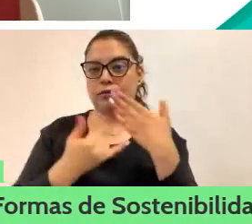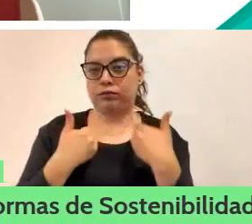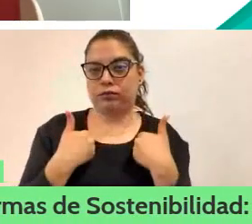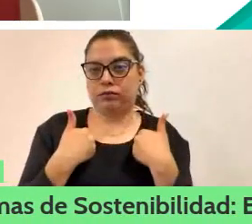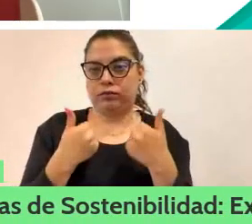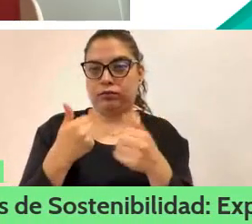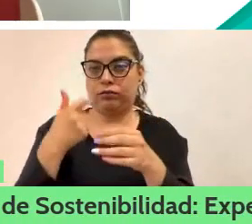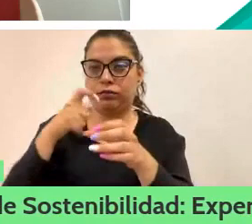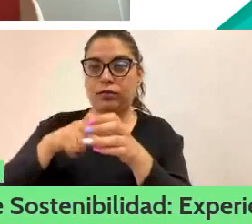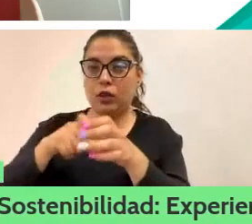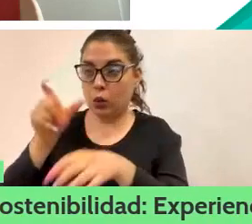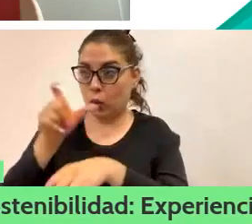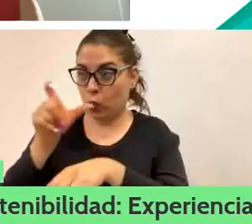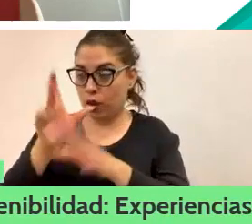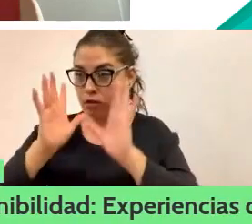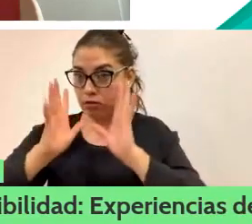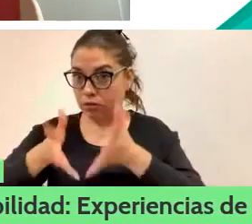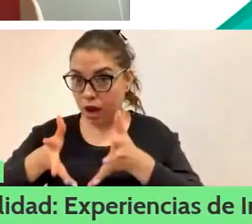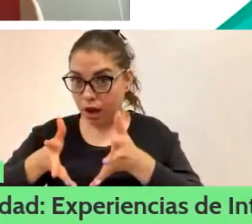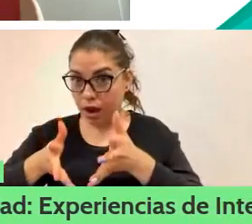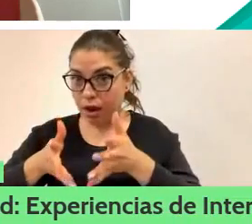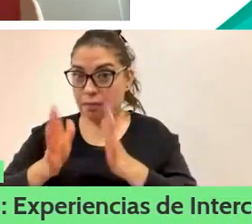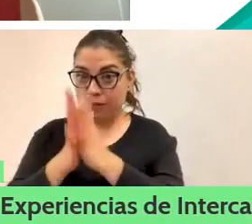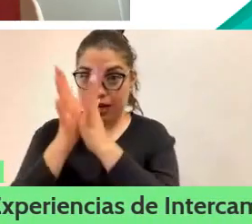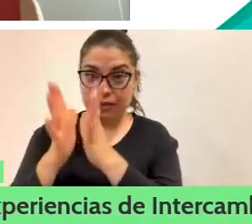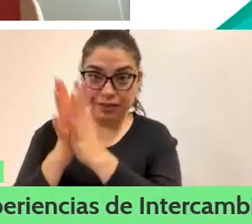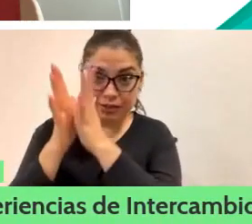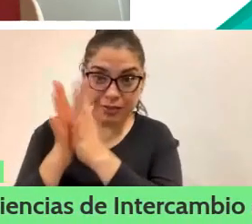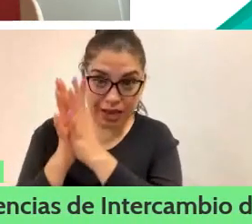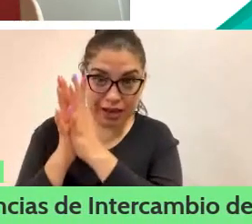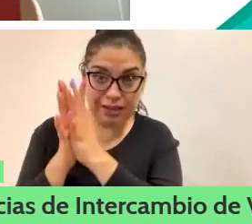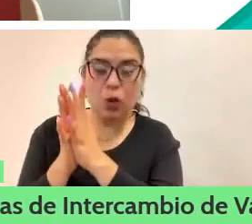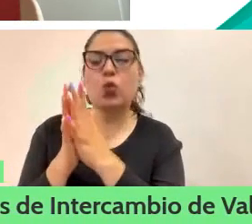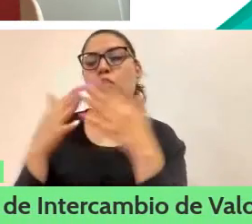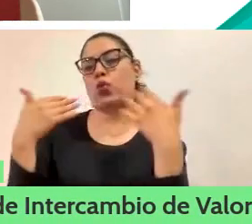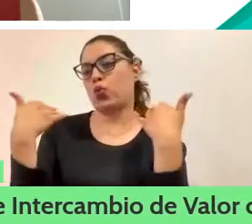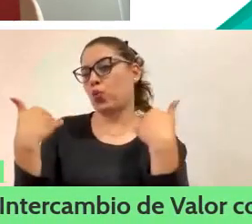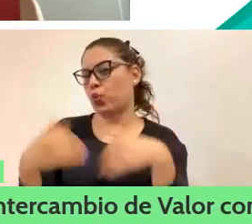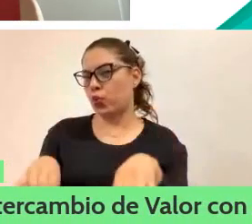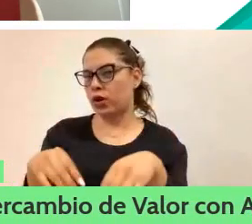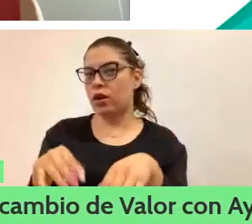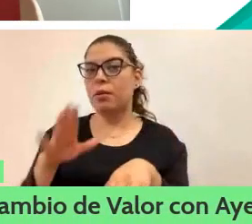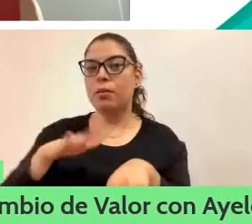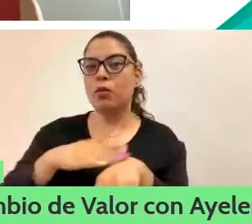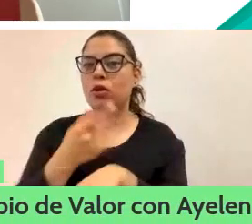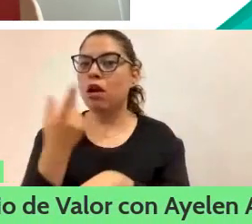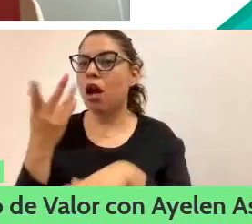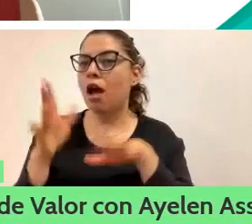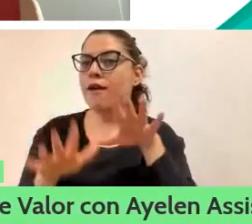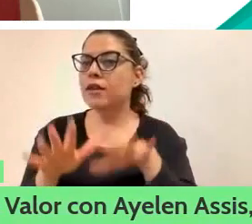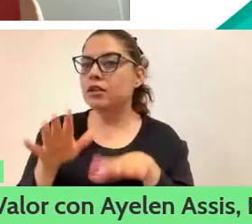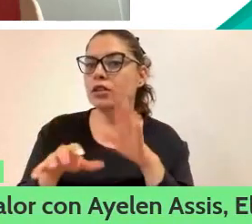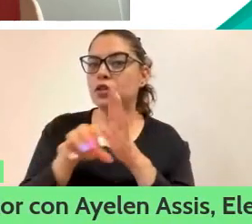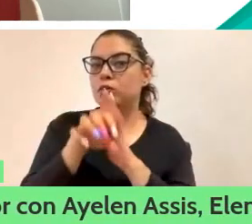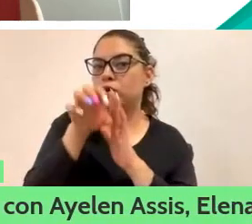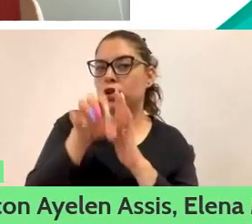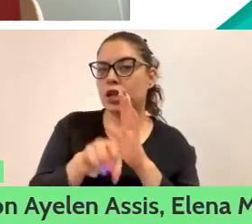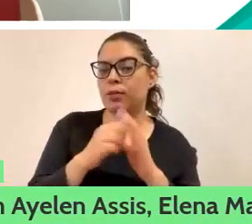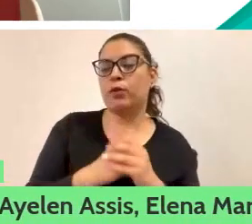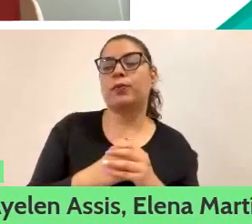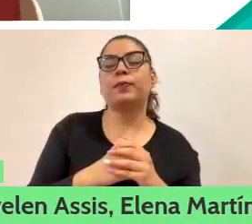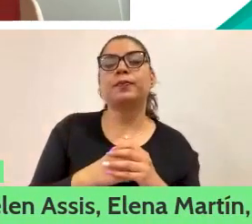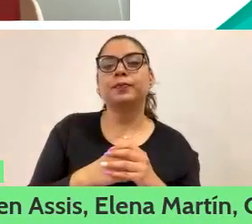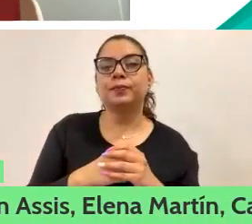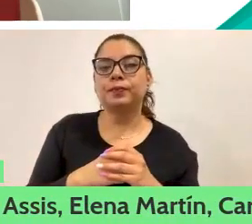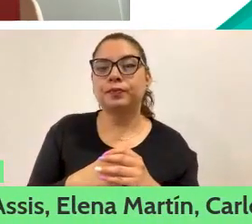Y cuando consigues eso, prácticamente tienes medio camino hecho. Y en Oxfam, por ejemplo, a veces tiramos mucho de, pues, en un Evox, al final es un proyecto, dentro de lo que es Oxfam,